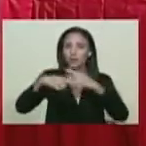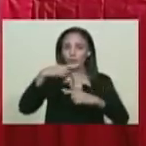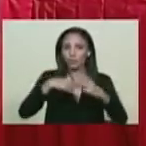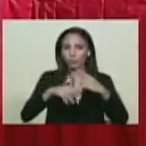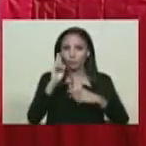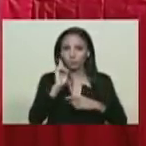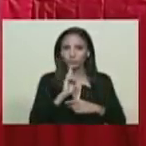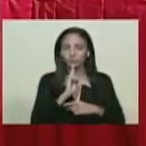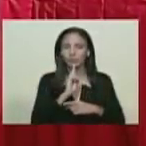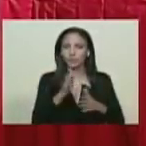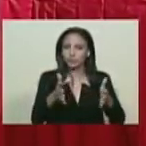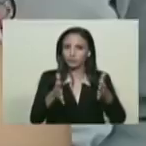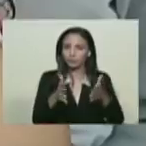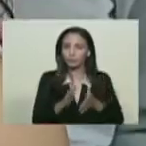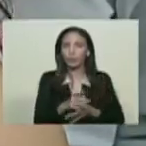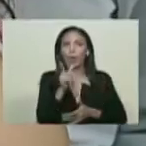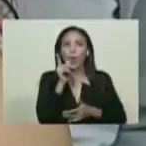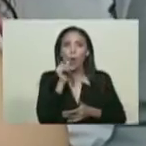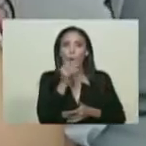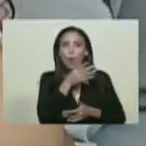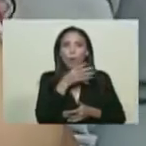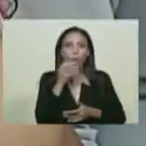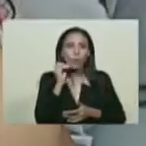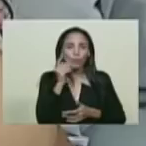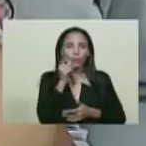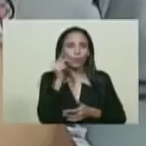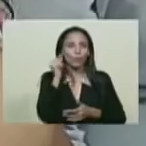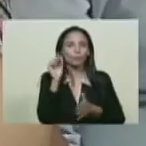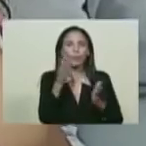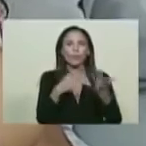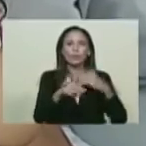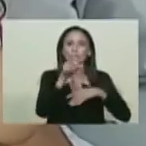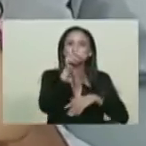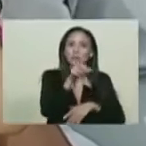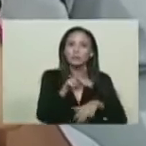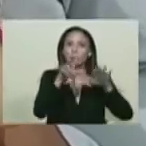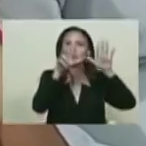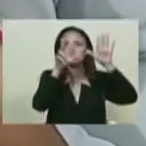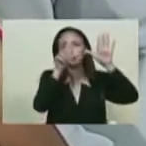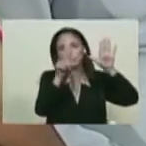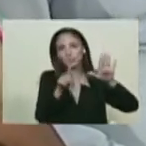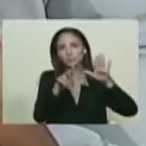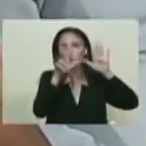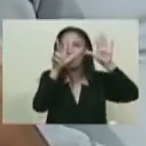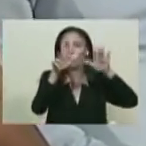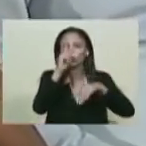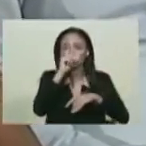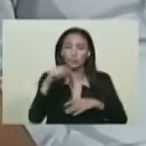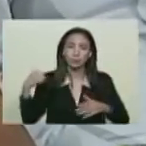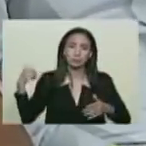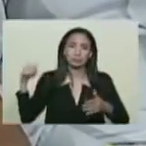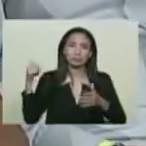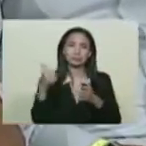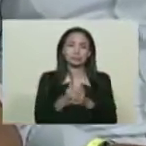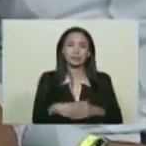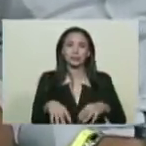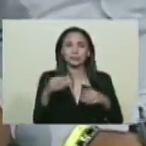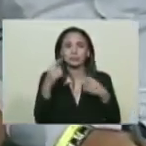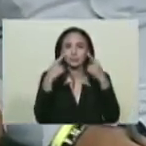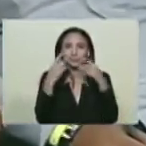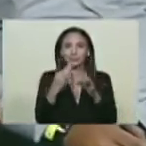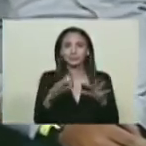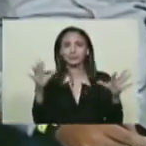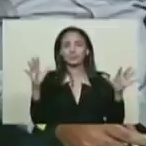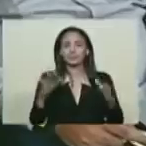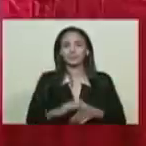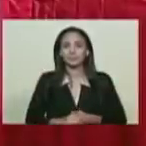Bolivariana. Muchachos, muchachas, transcurrieron 168 años. Naguará, ¿ah?